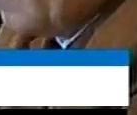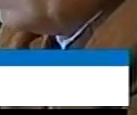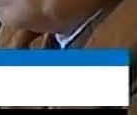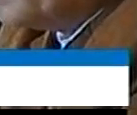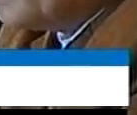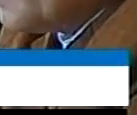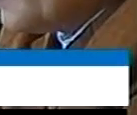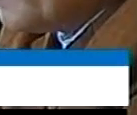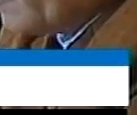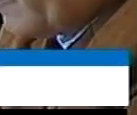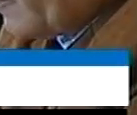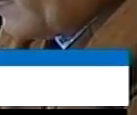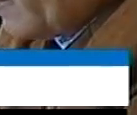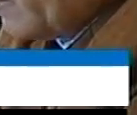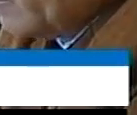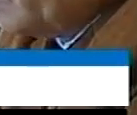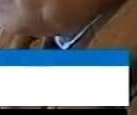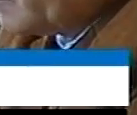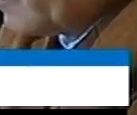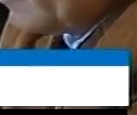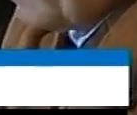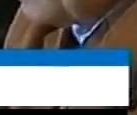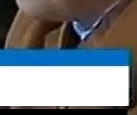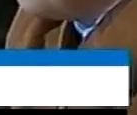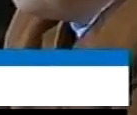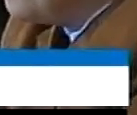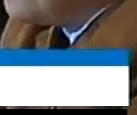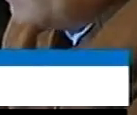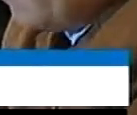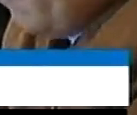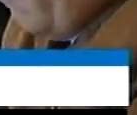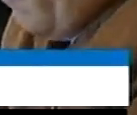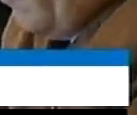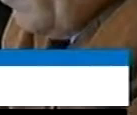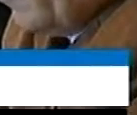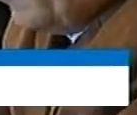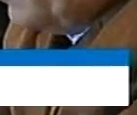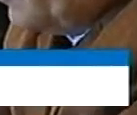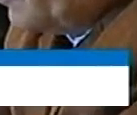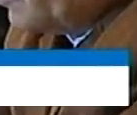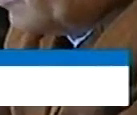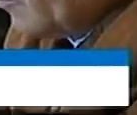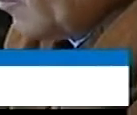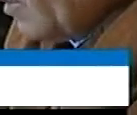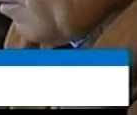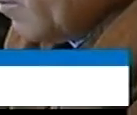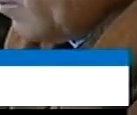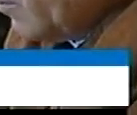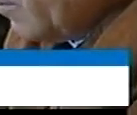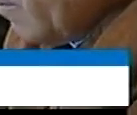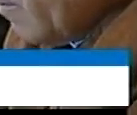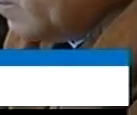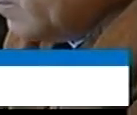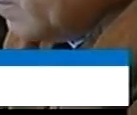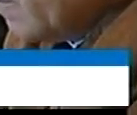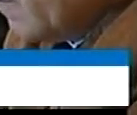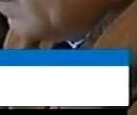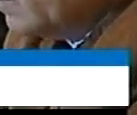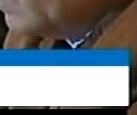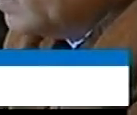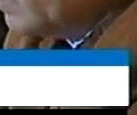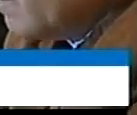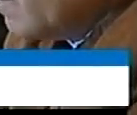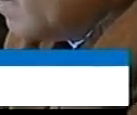Conocemos muchos lugares del mundo, cómo es que ellos han llegado a desarrollar. Yo he vivido en lugares donde la contaminación se podía cortar con un